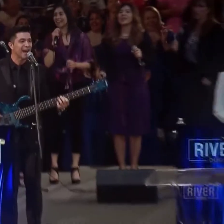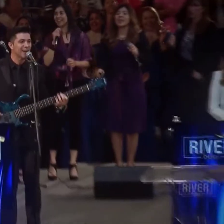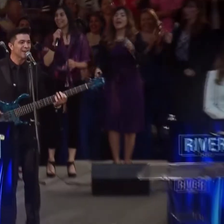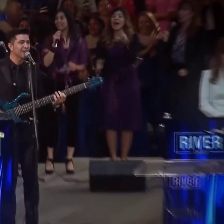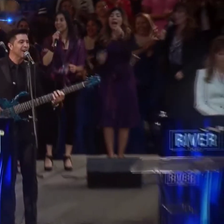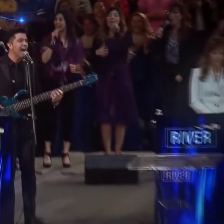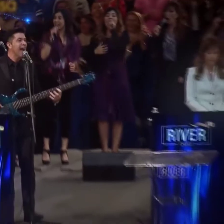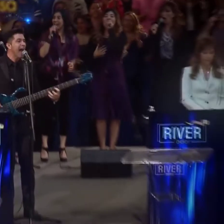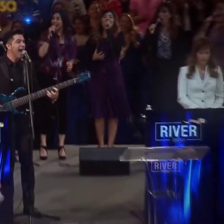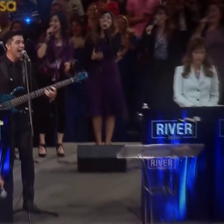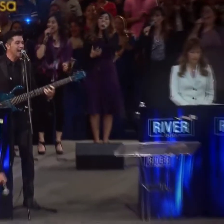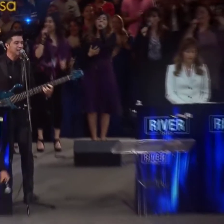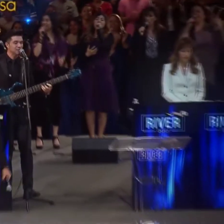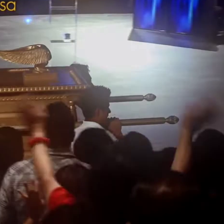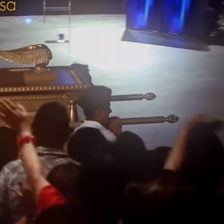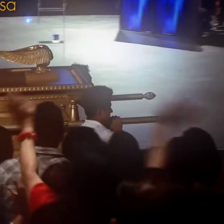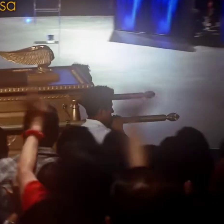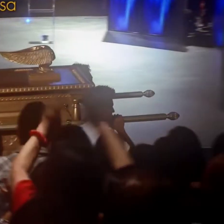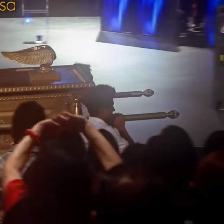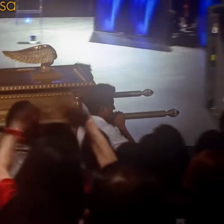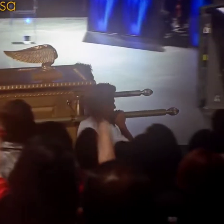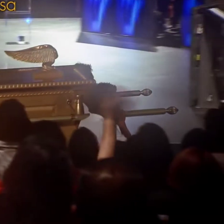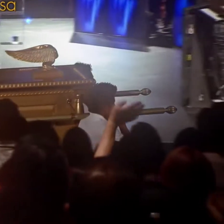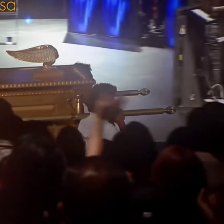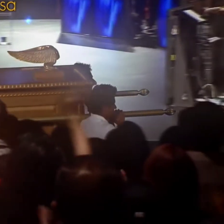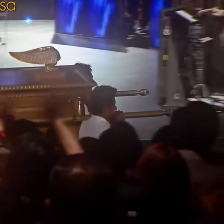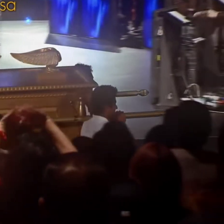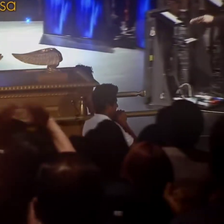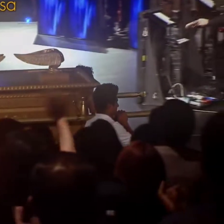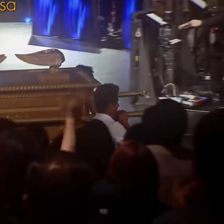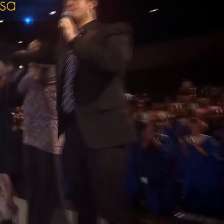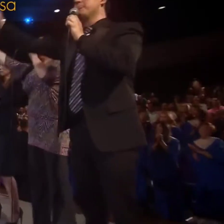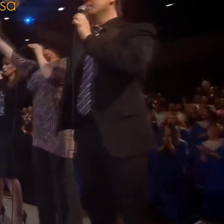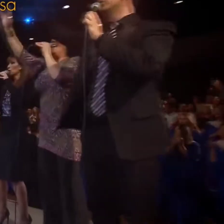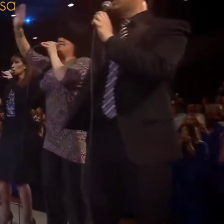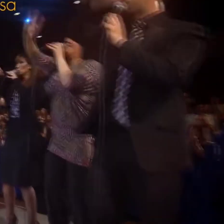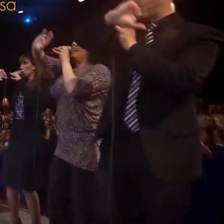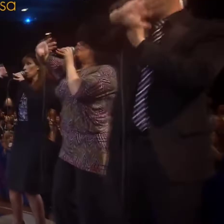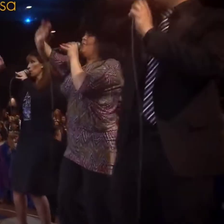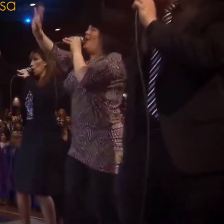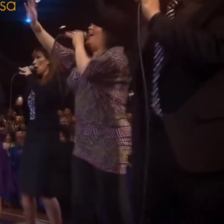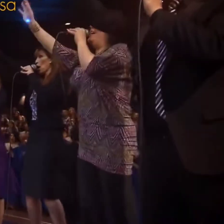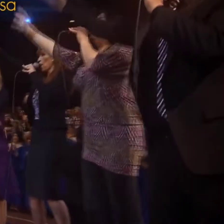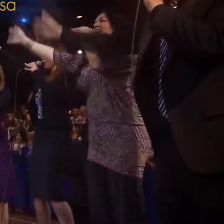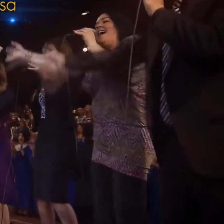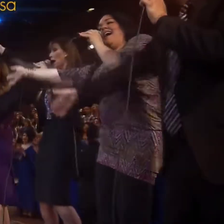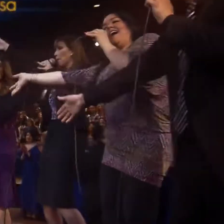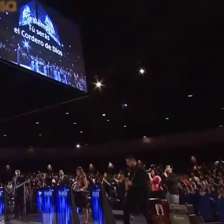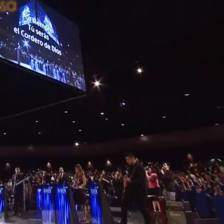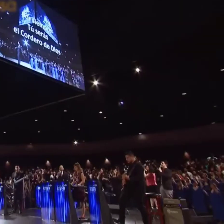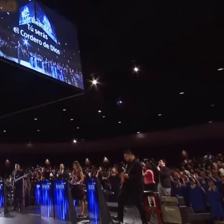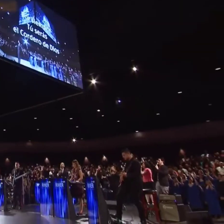El arca por fin está en casa.